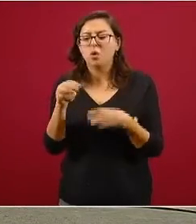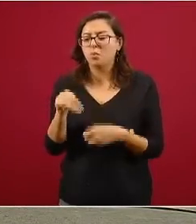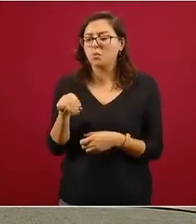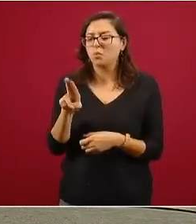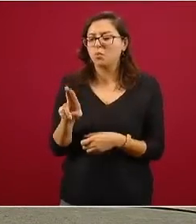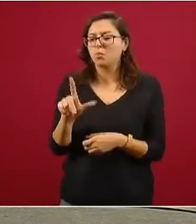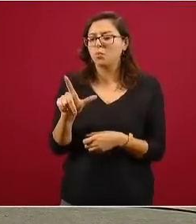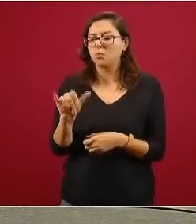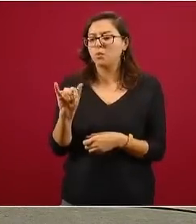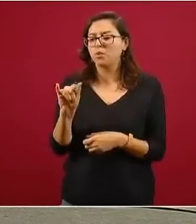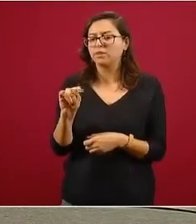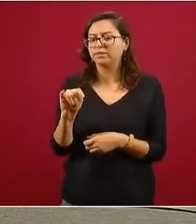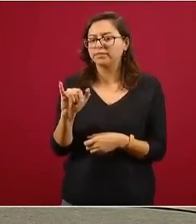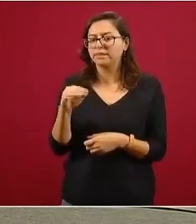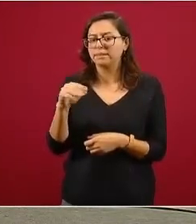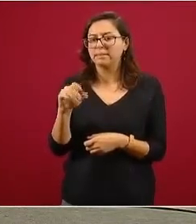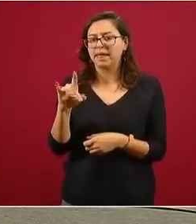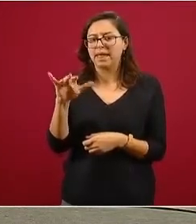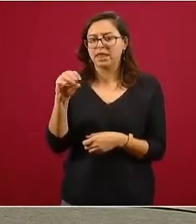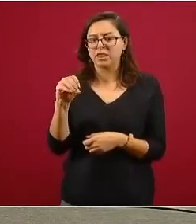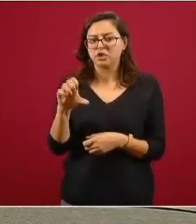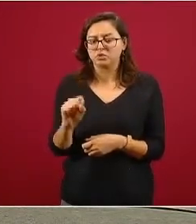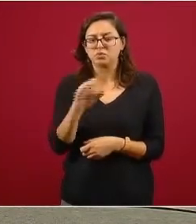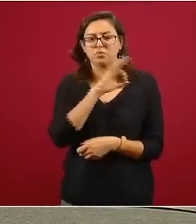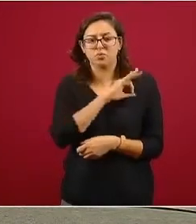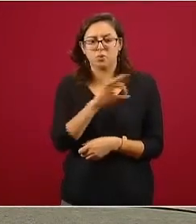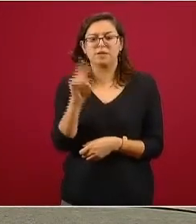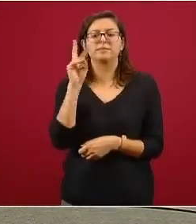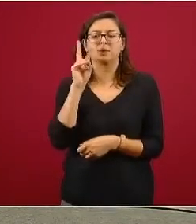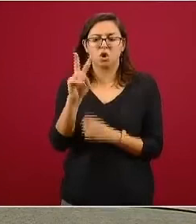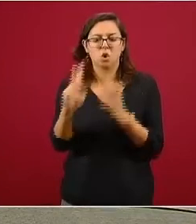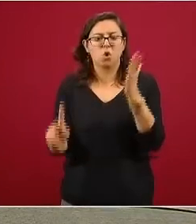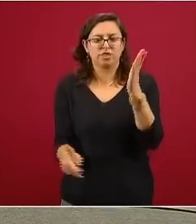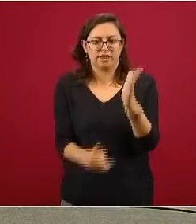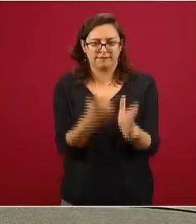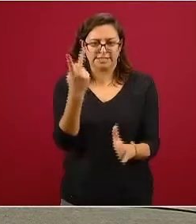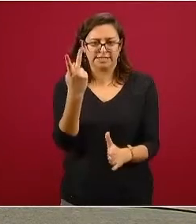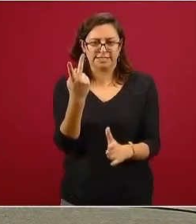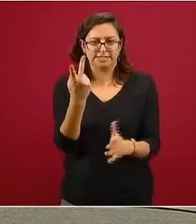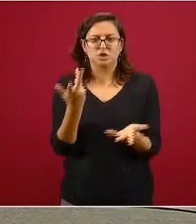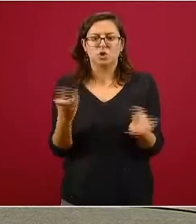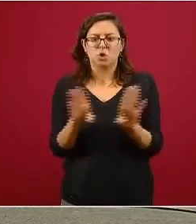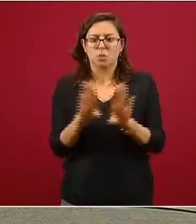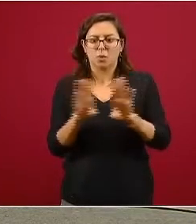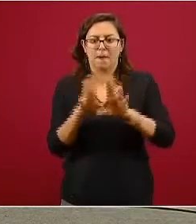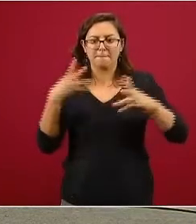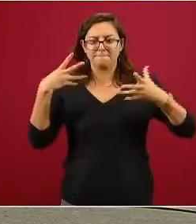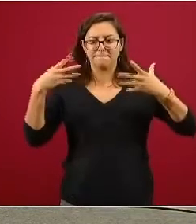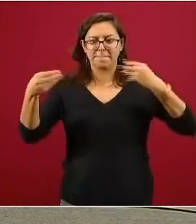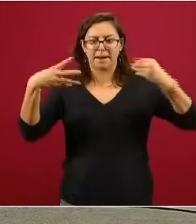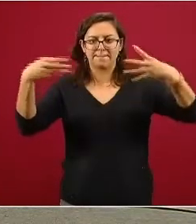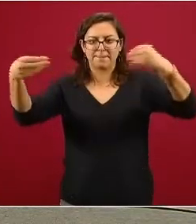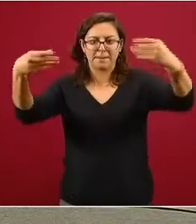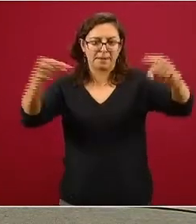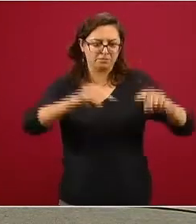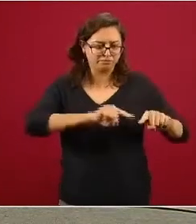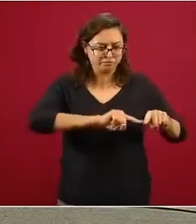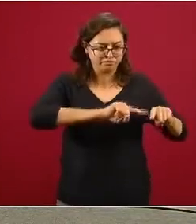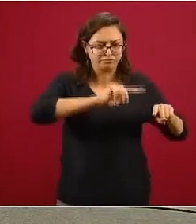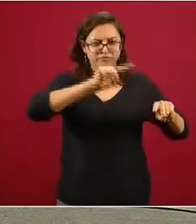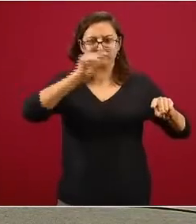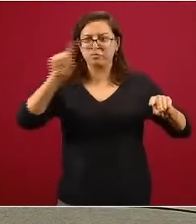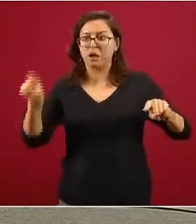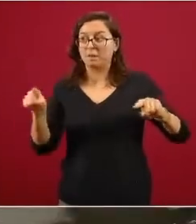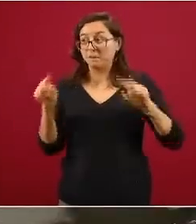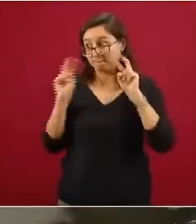Multimedios, para que Multimedios visualice otra vez esta perspectiva, para que lo vea